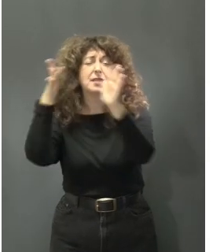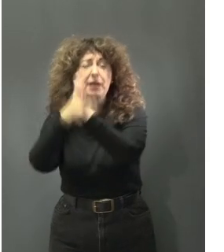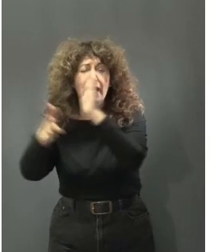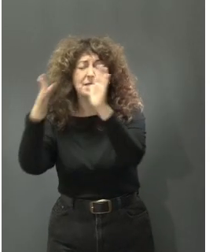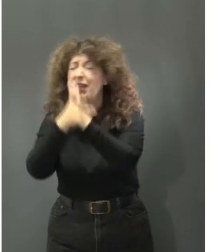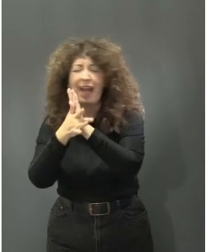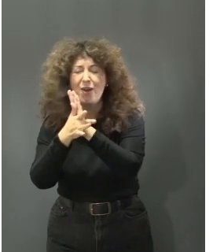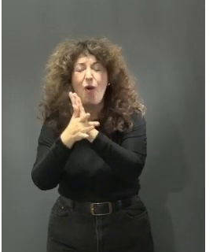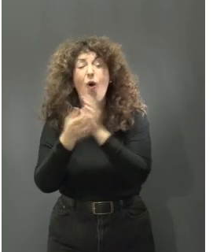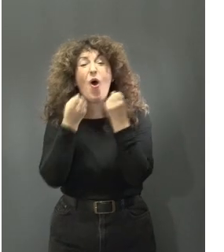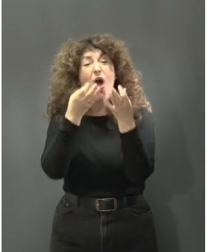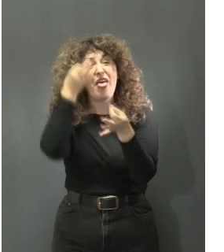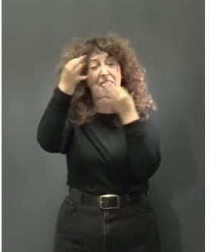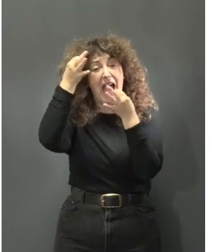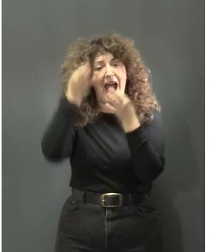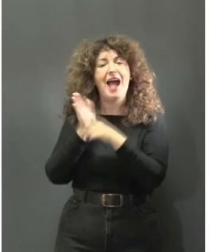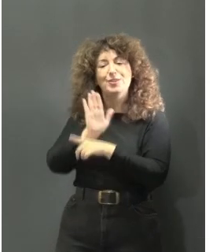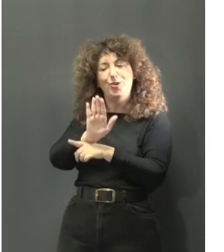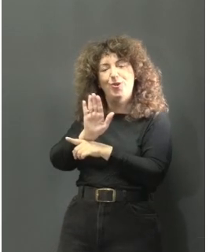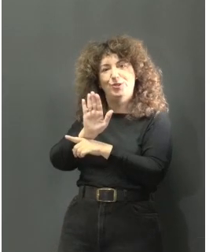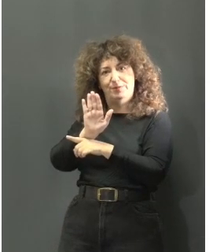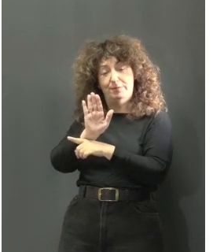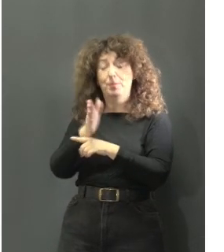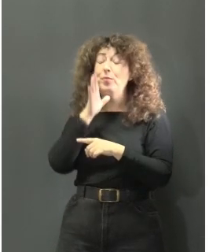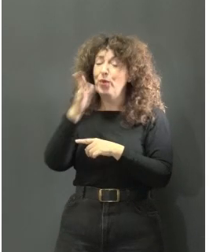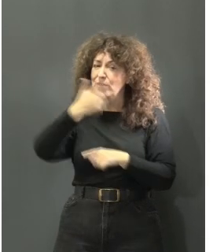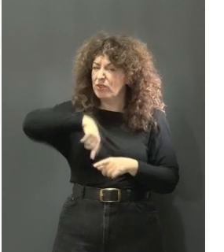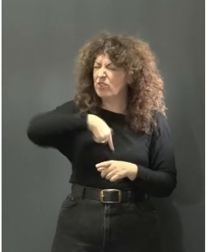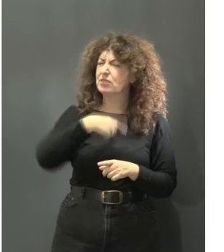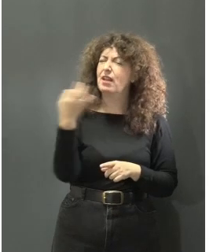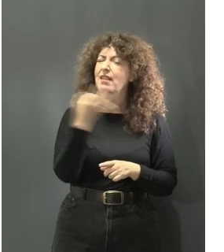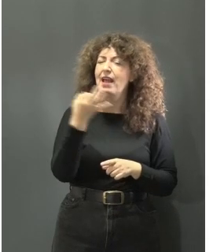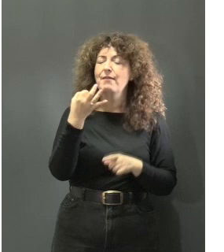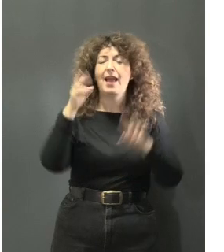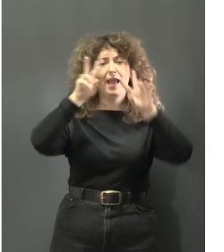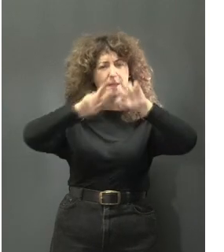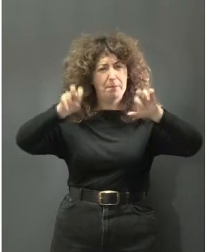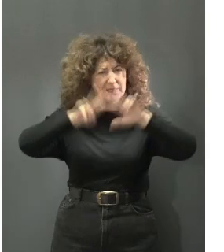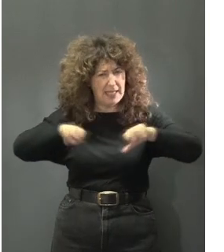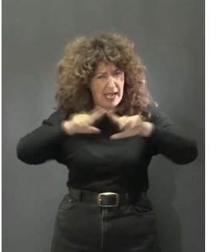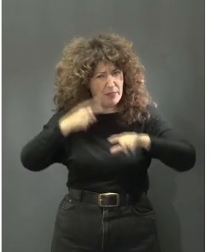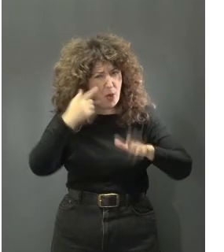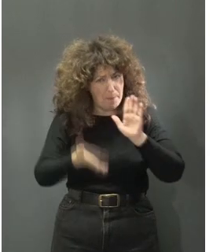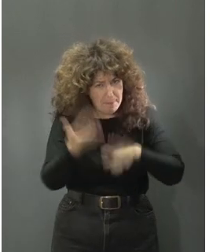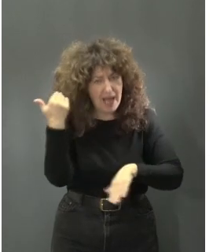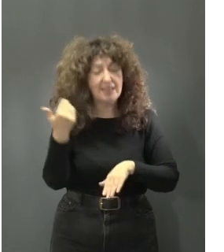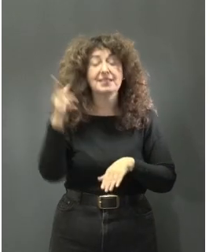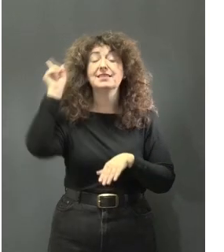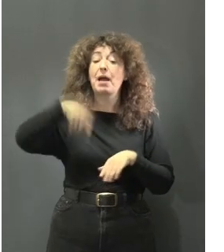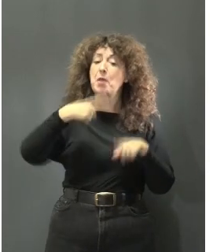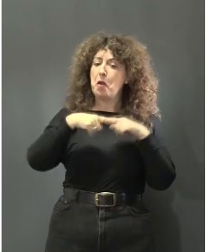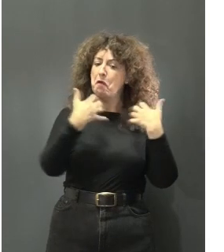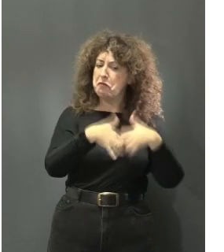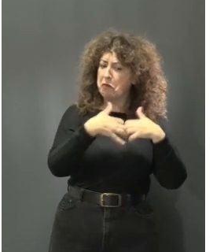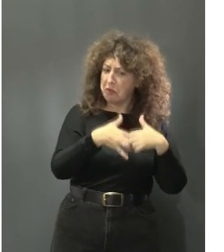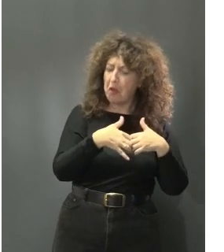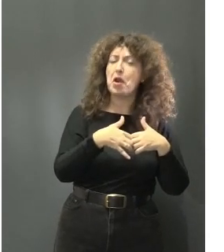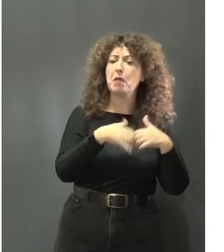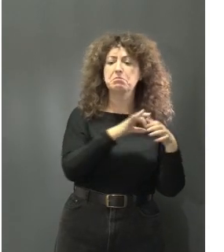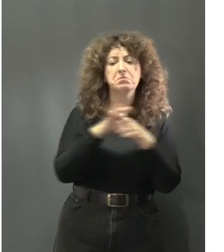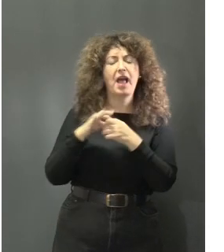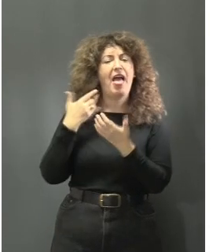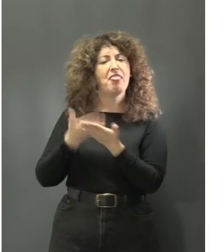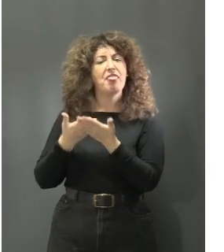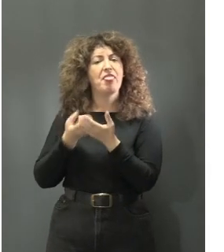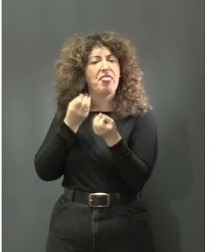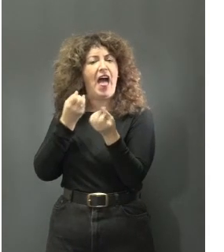creo que se necesita mucha más investigación, se necesita confirmar que lo que tú dices que funciona, funciona con datos, con